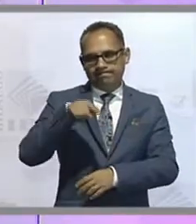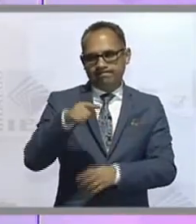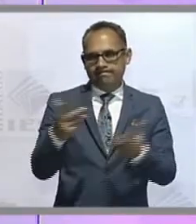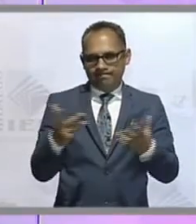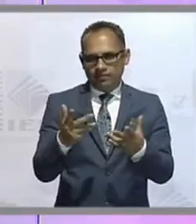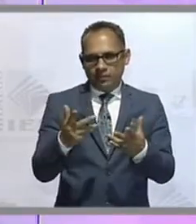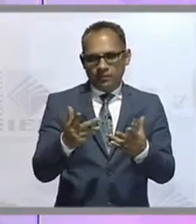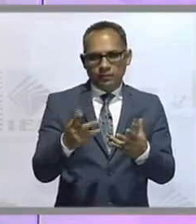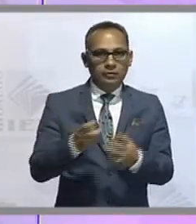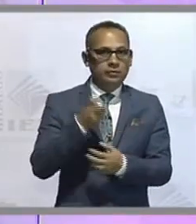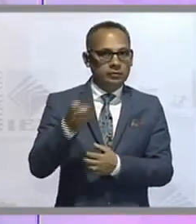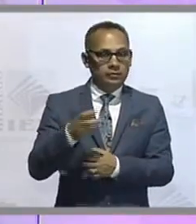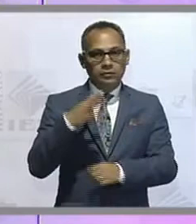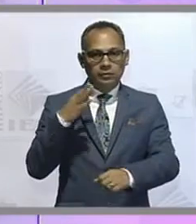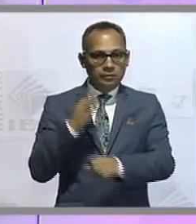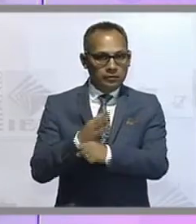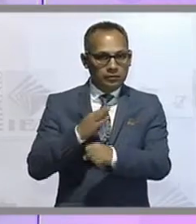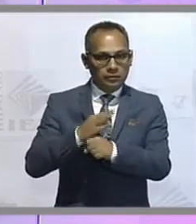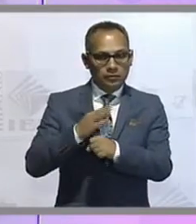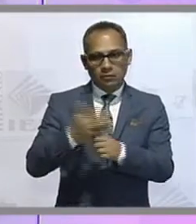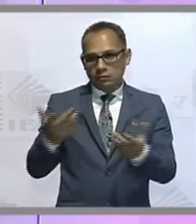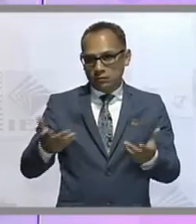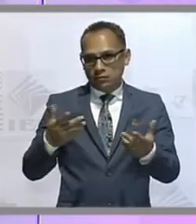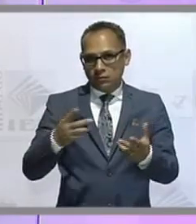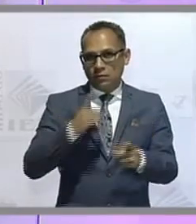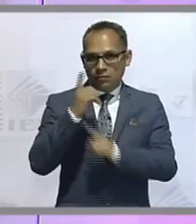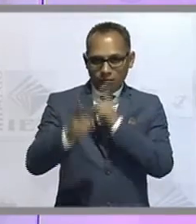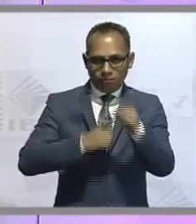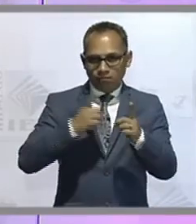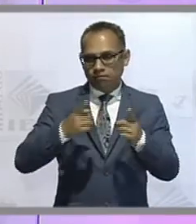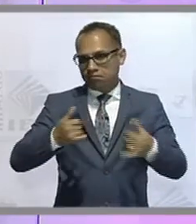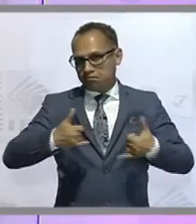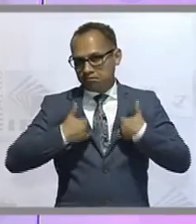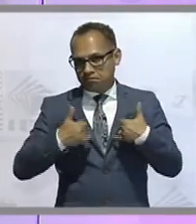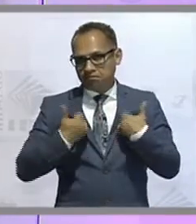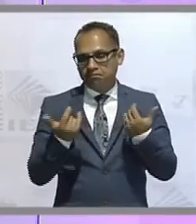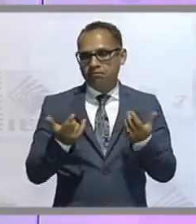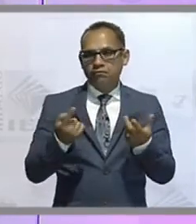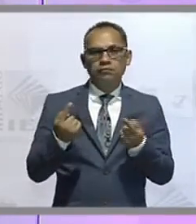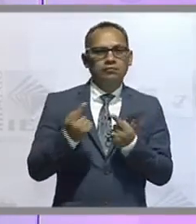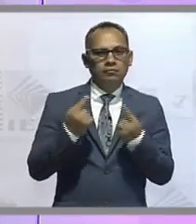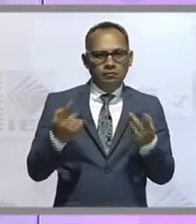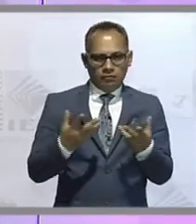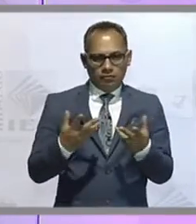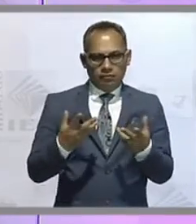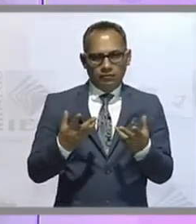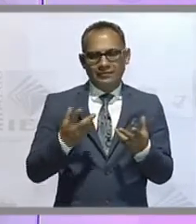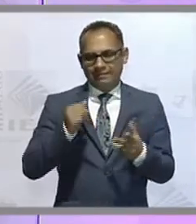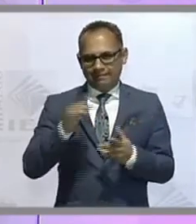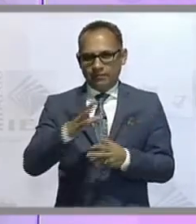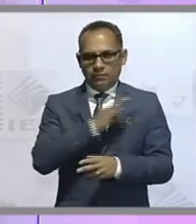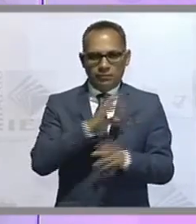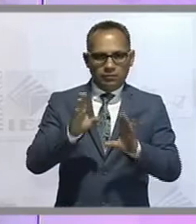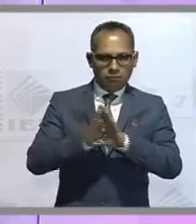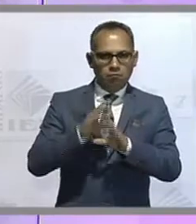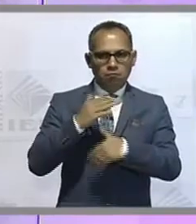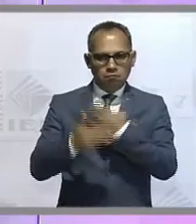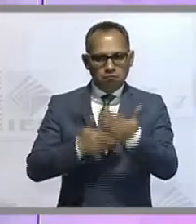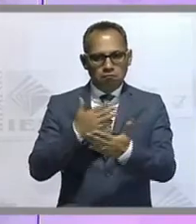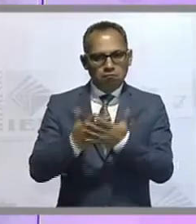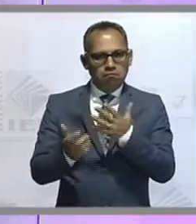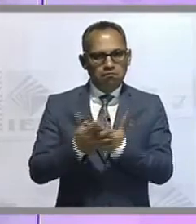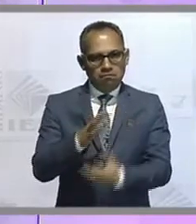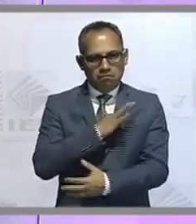el deporte es un tema primordial el deporte promueve a los buenos hábitos ser deportista debemos de generar